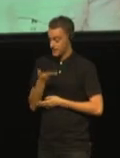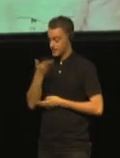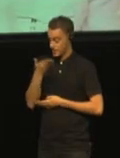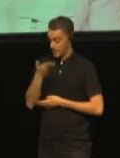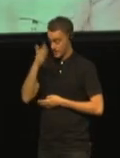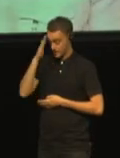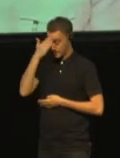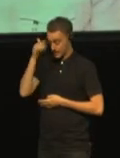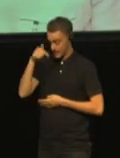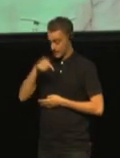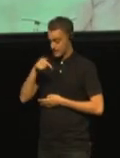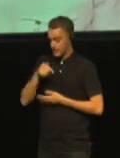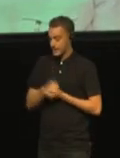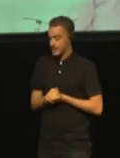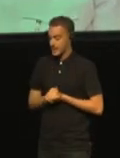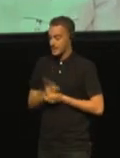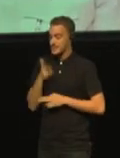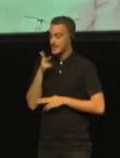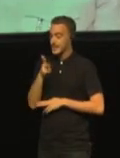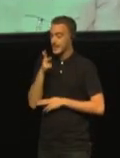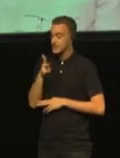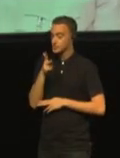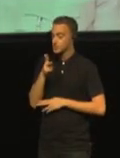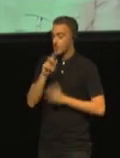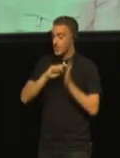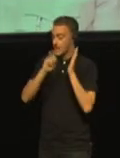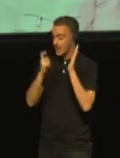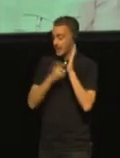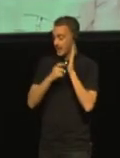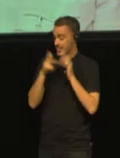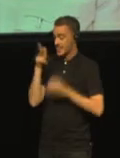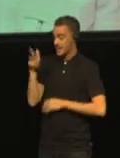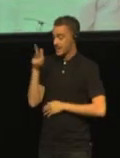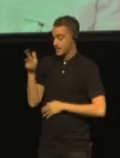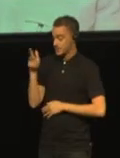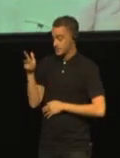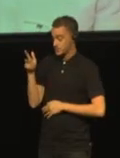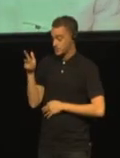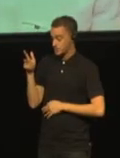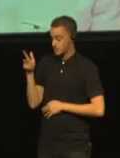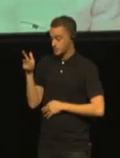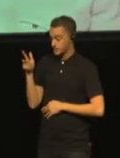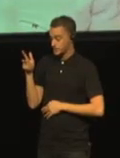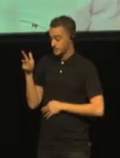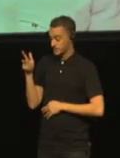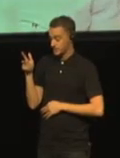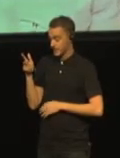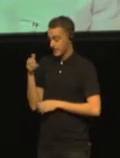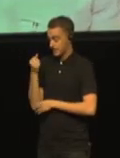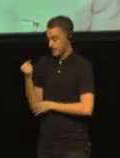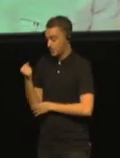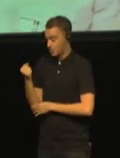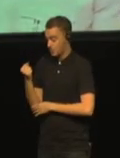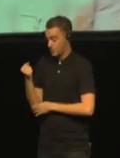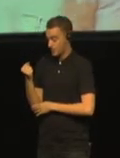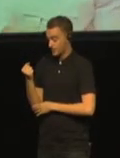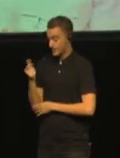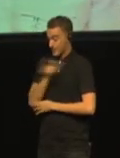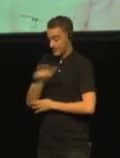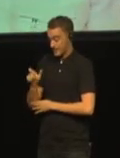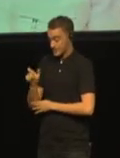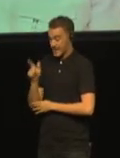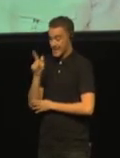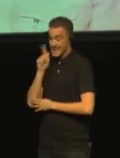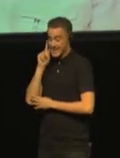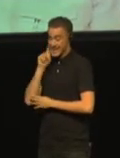Un derecho legal no significa un derecho práctico. Como podemos observar, los derechos para el apoyo a las personas con sordoceguera no se materializan a la